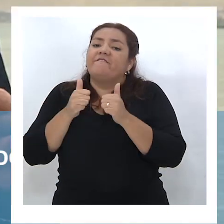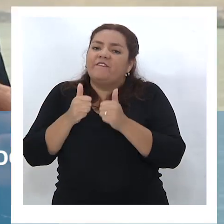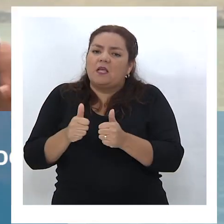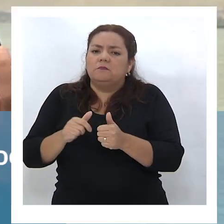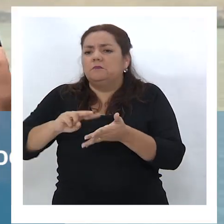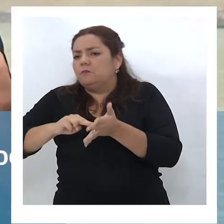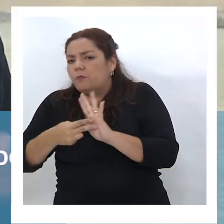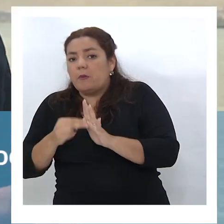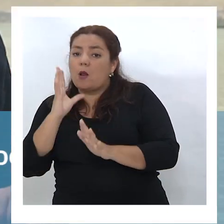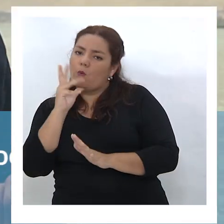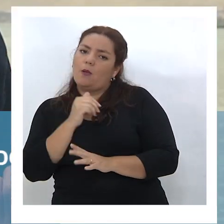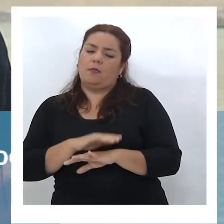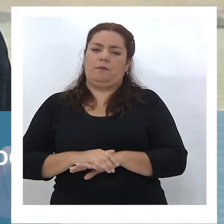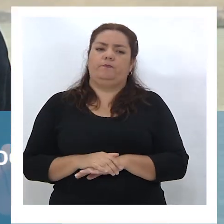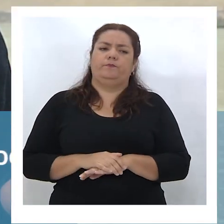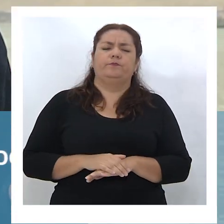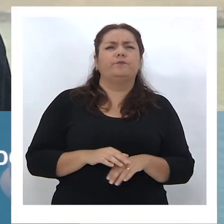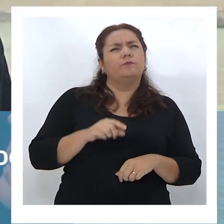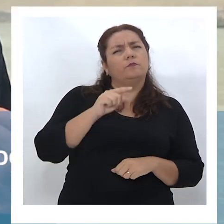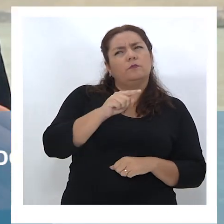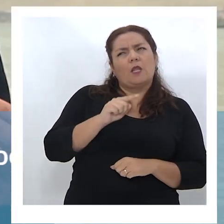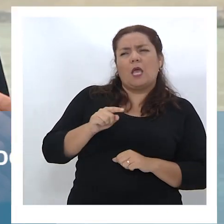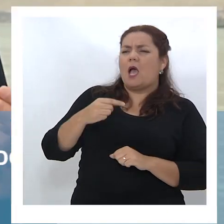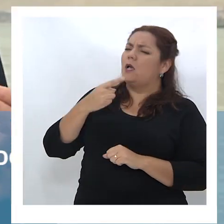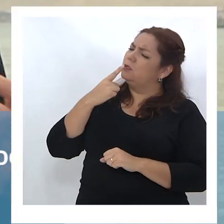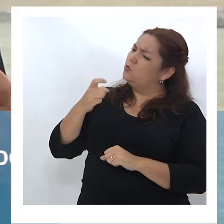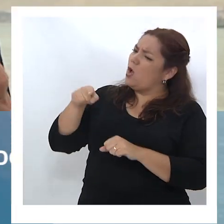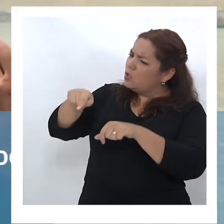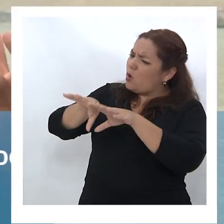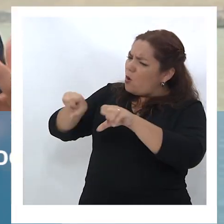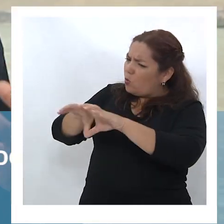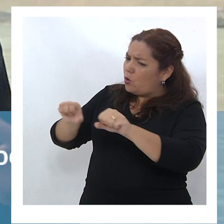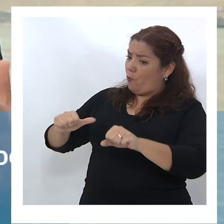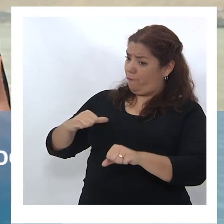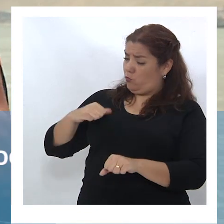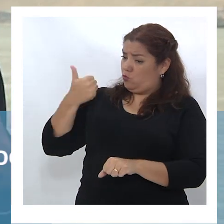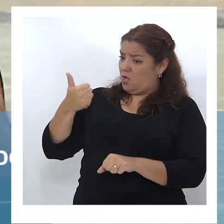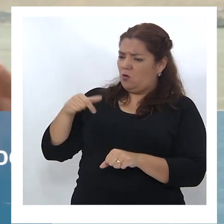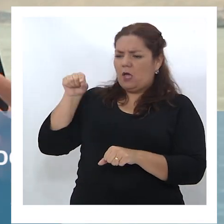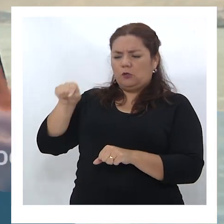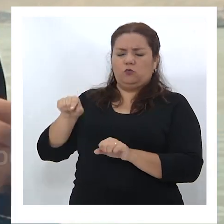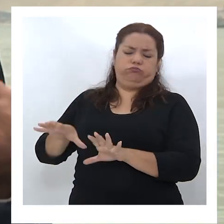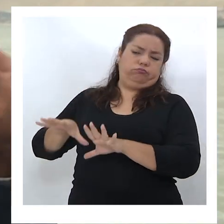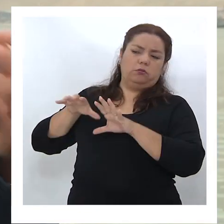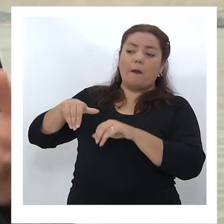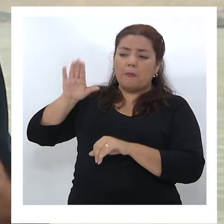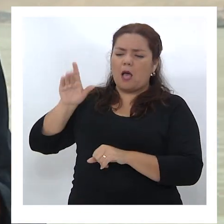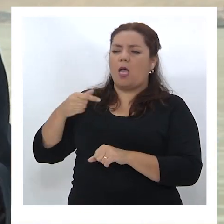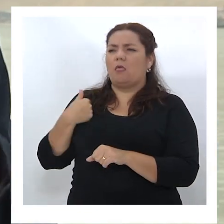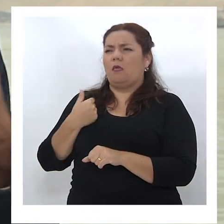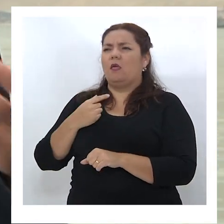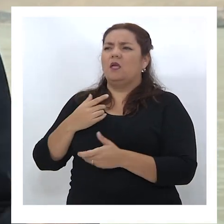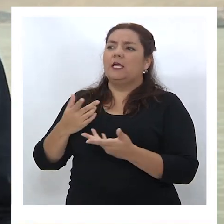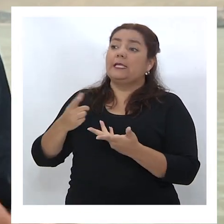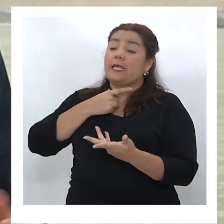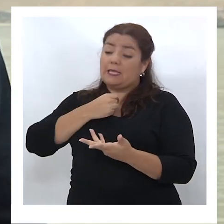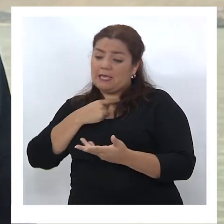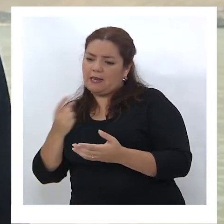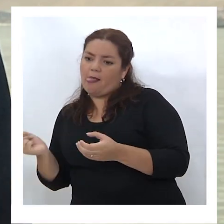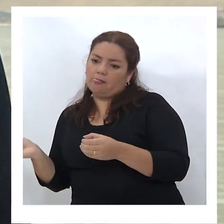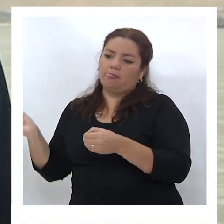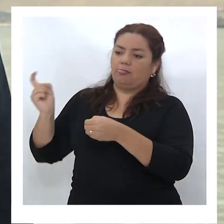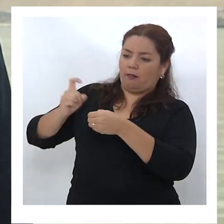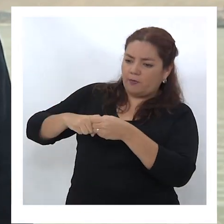precisamente, ¿cierto?, son voluntarios. Ese también es un tremendo, digamos, indicador del deseo, ¿cierto?, de